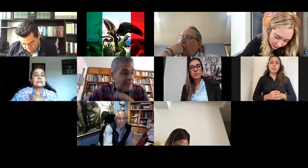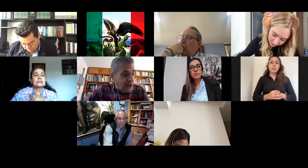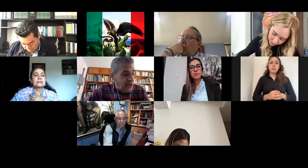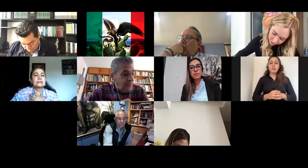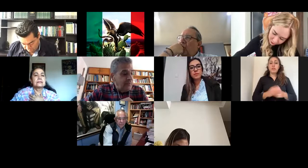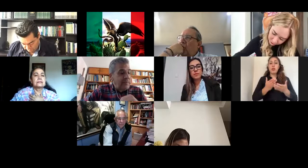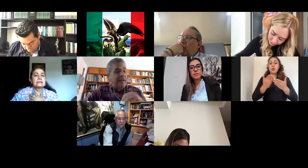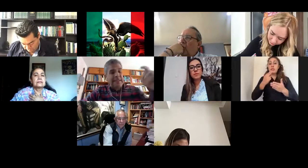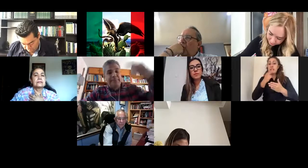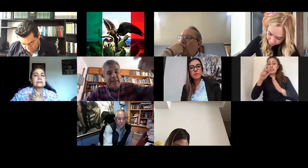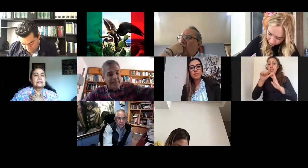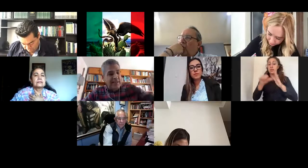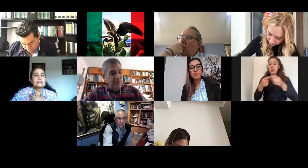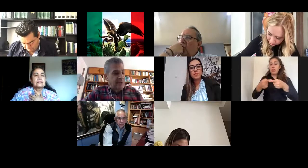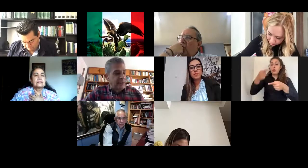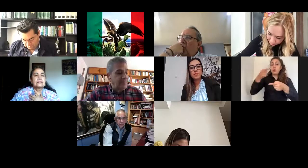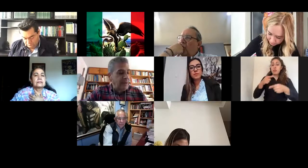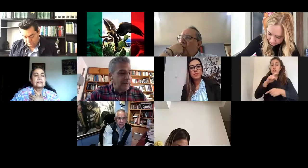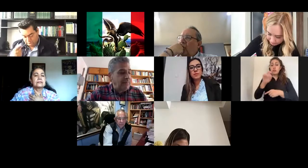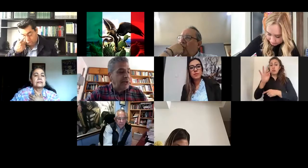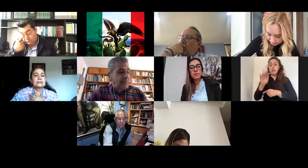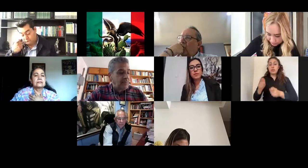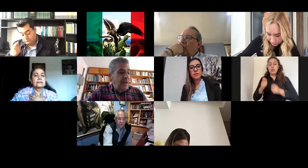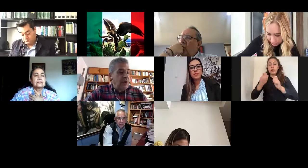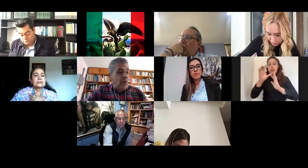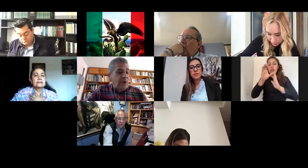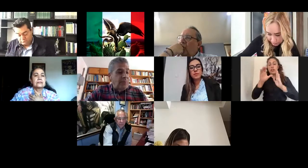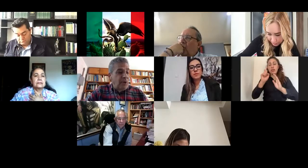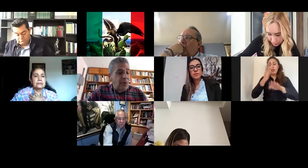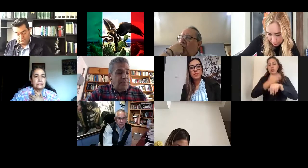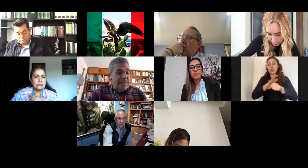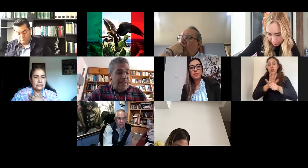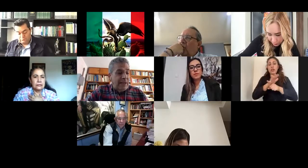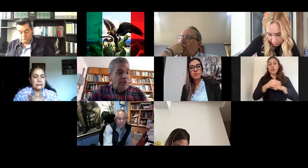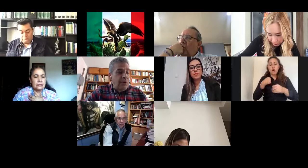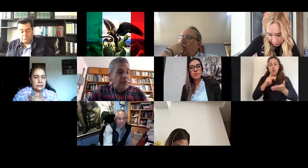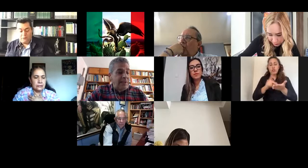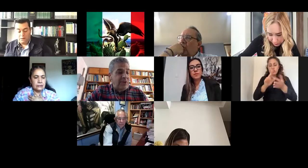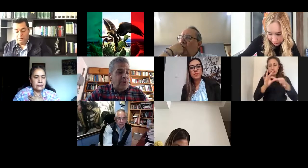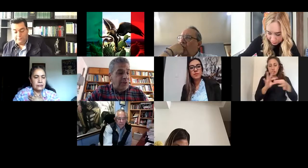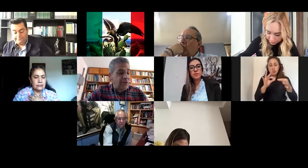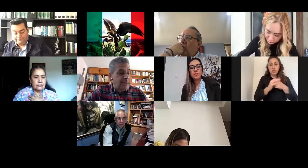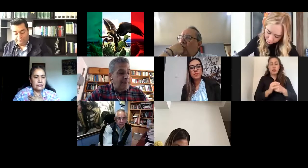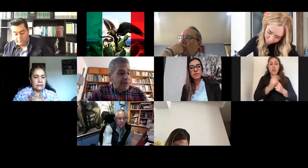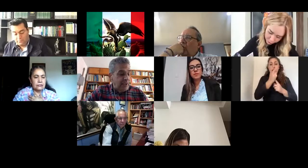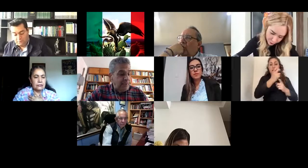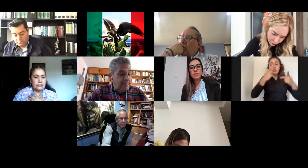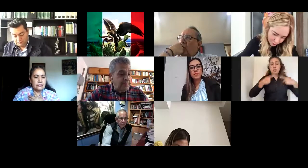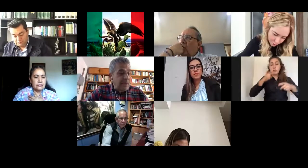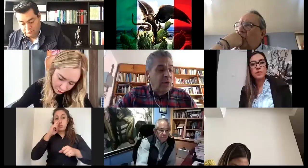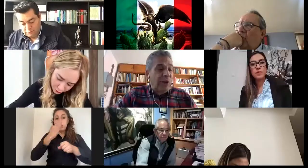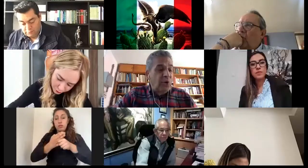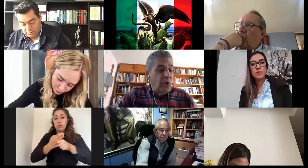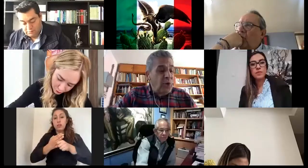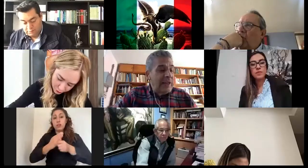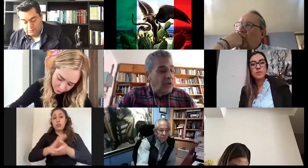artículo anterior, las penas, ya como está. Repito, cuando por culpa se cause homicidio de dos o más personas